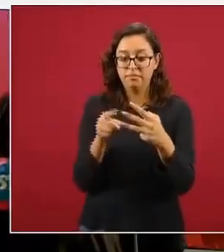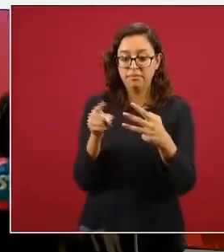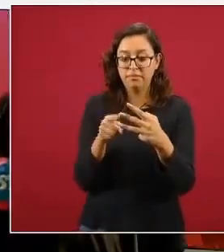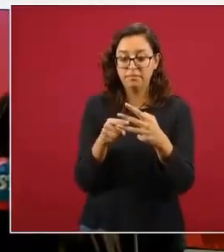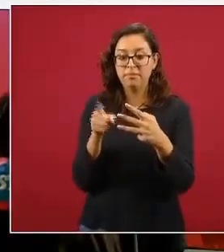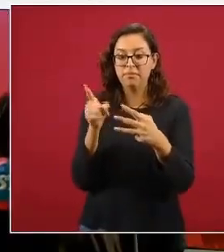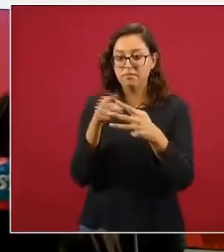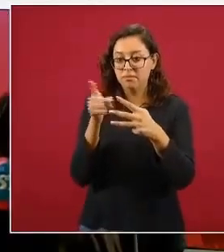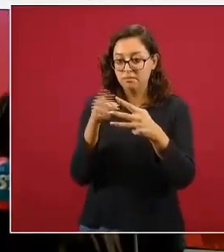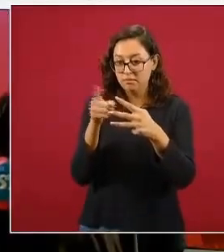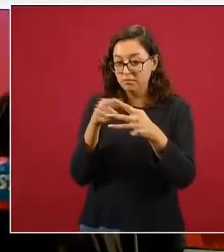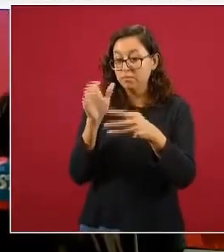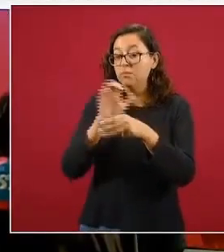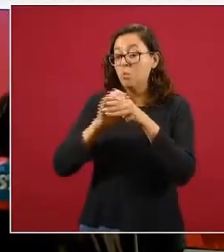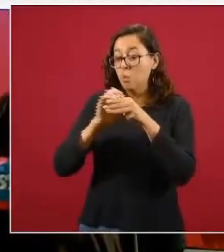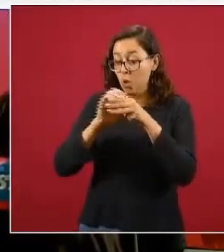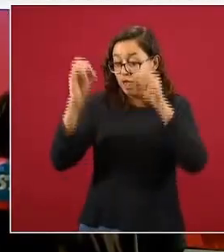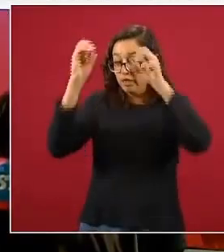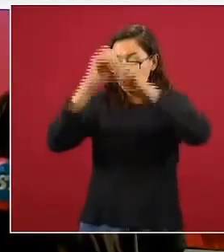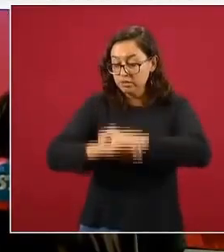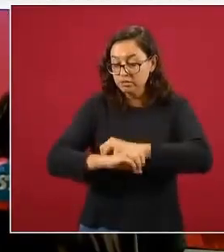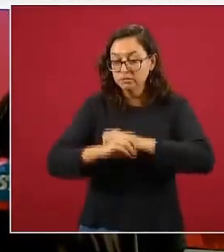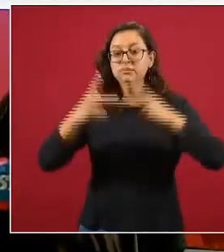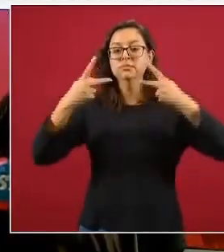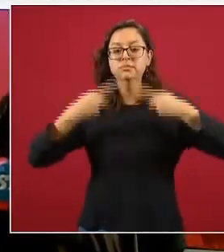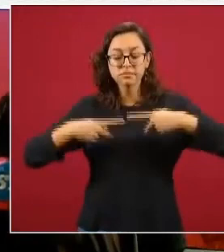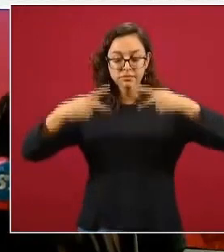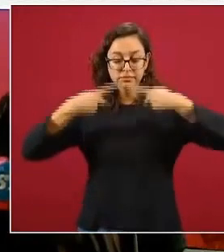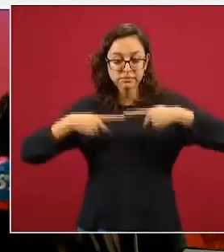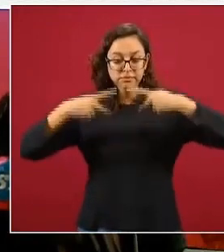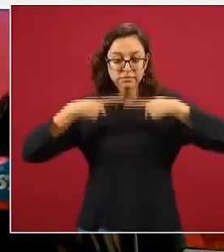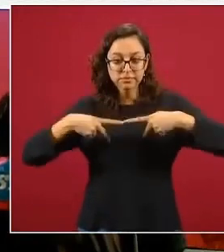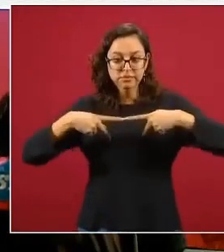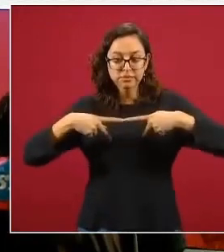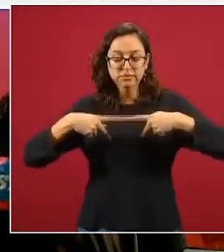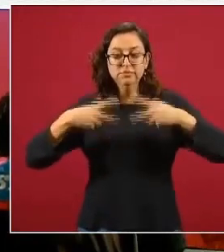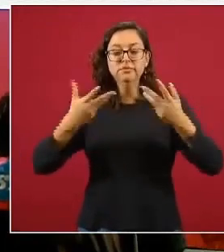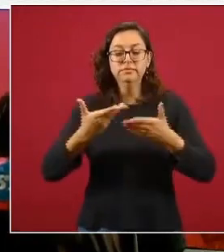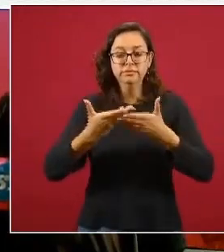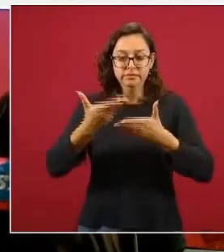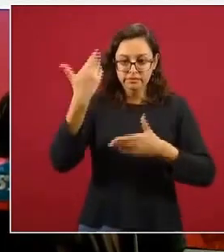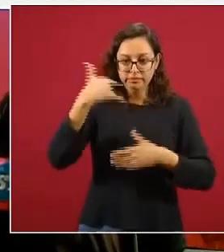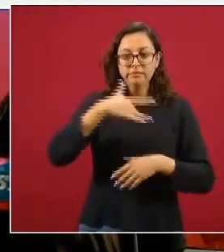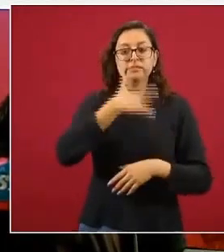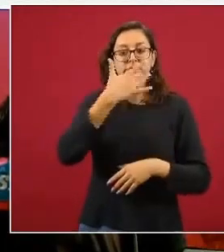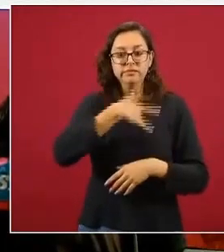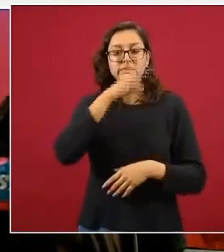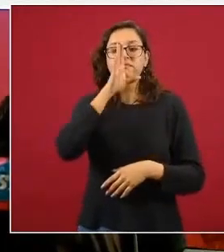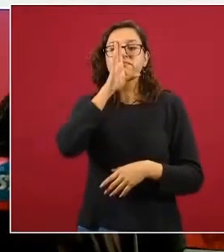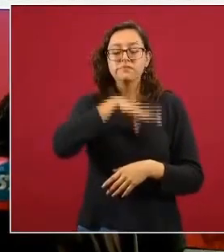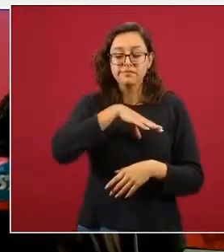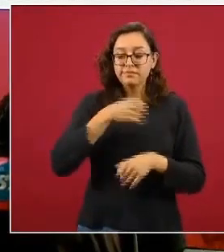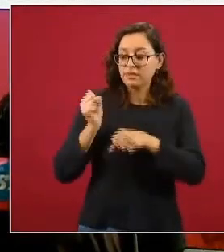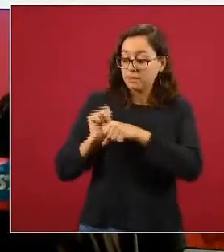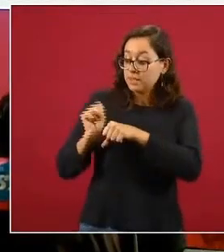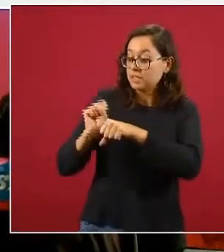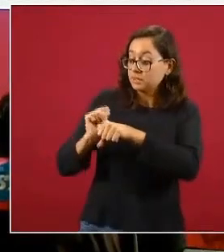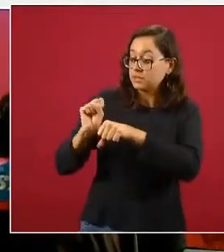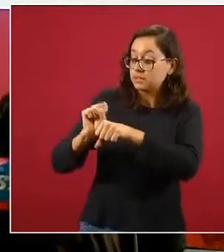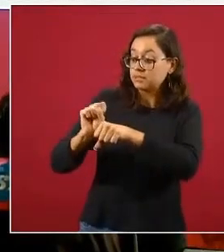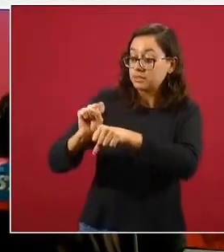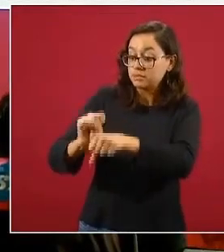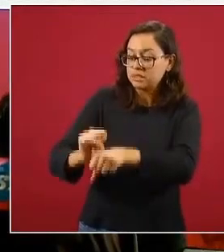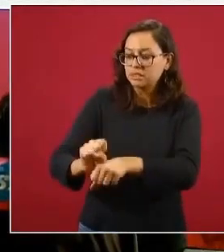color morado, el color oscuro, son personas, es el número de personas que en su momento, para cada una de estas semanas